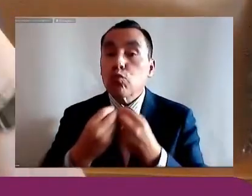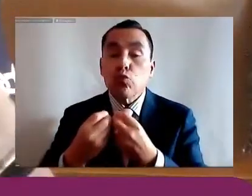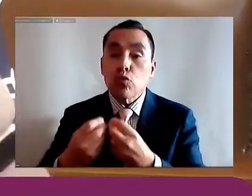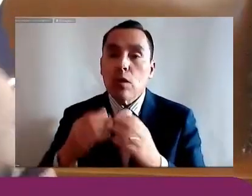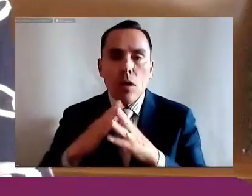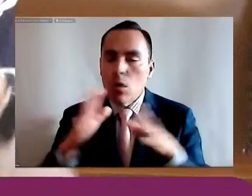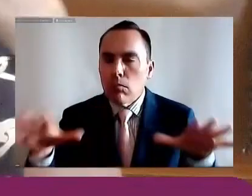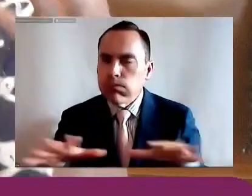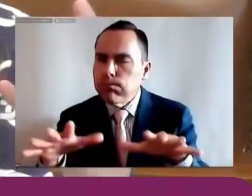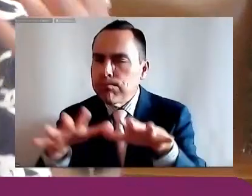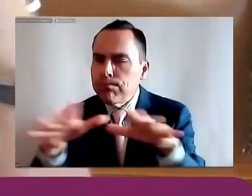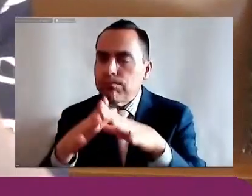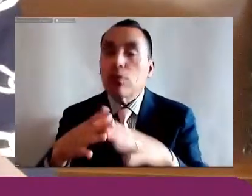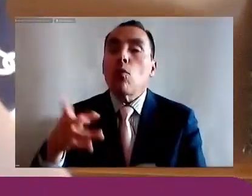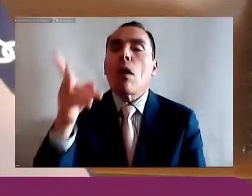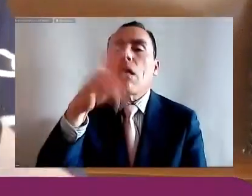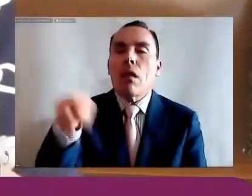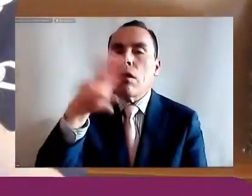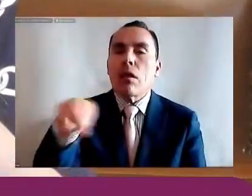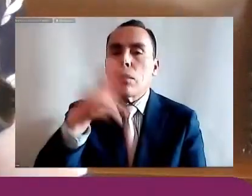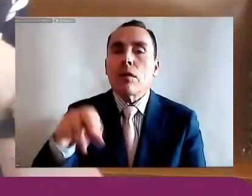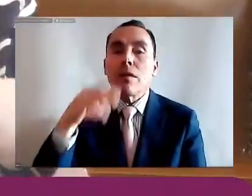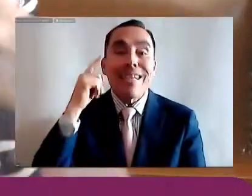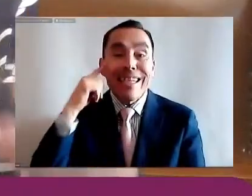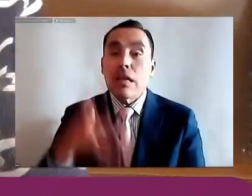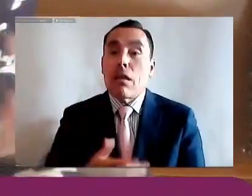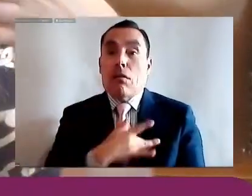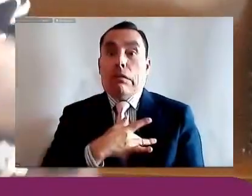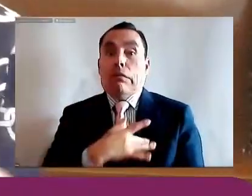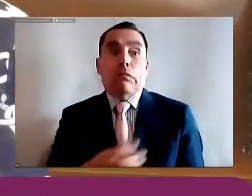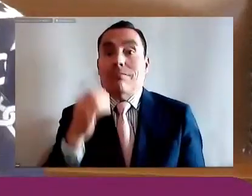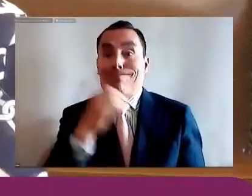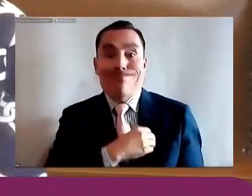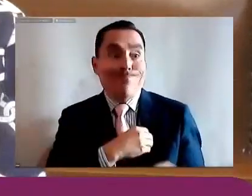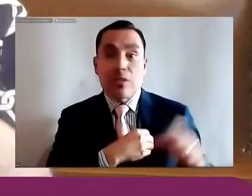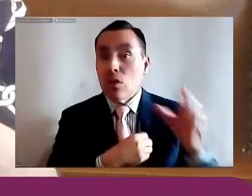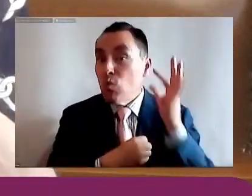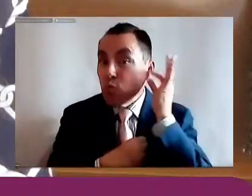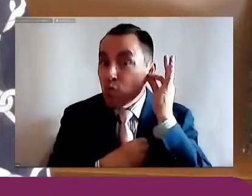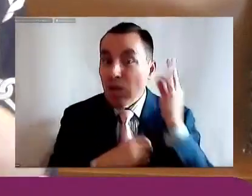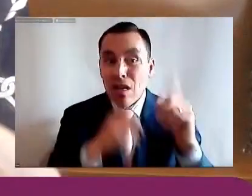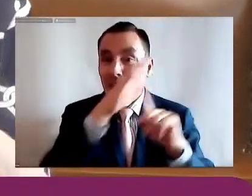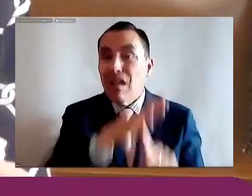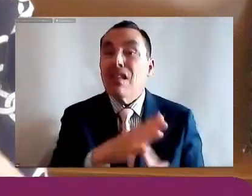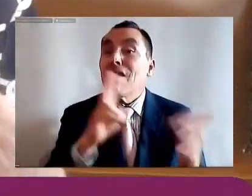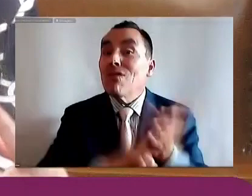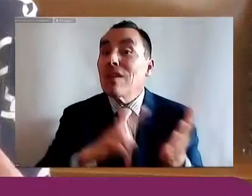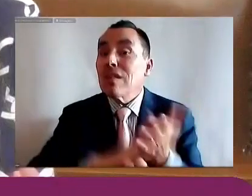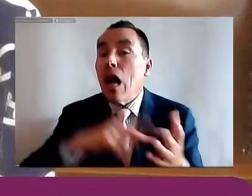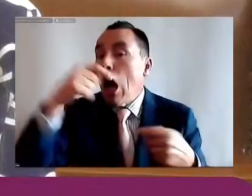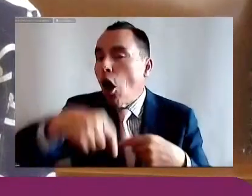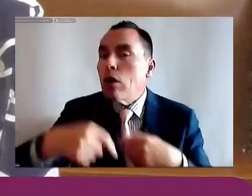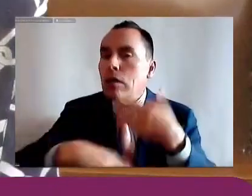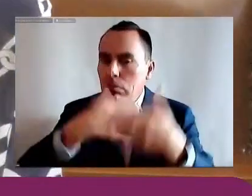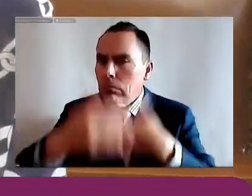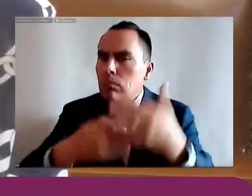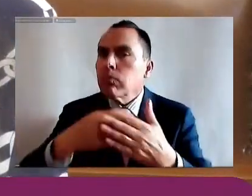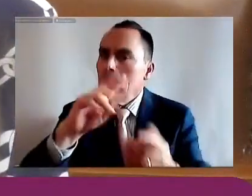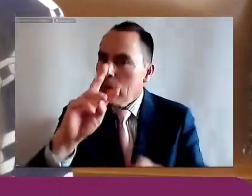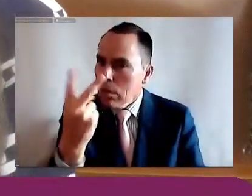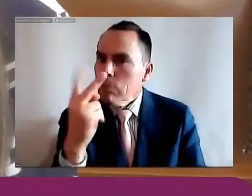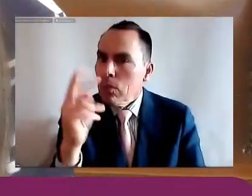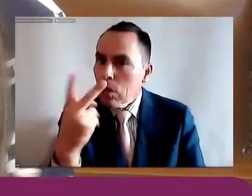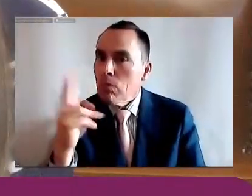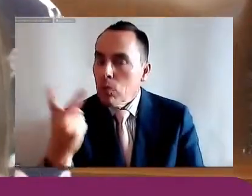o reinterpretar la figura del daño emergente o del lucro cesante de modo de acomodar esta realidad y empezar a reparar eso como lo que es un daño